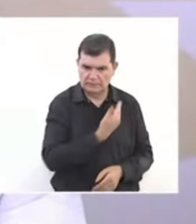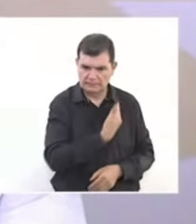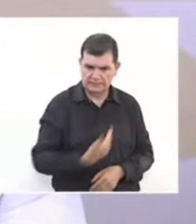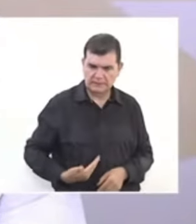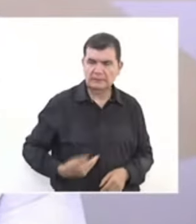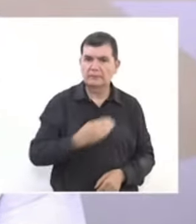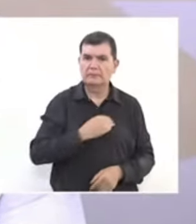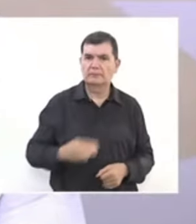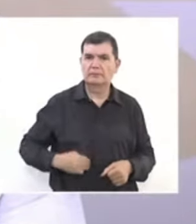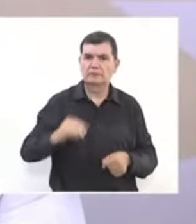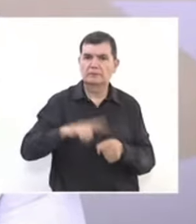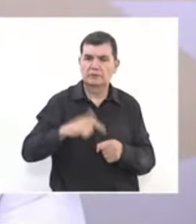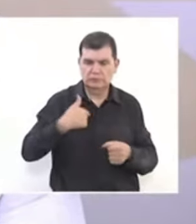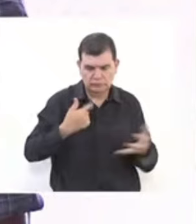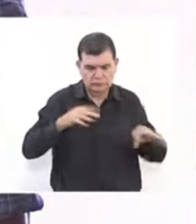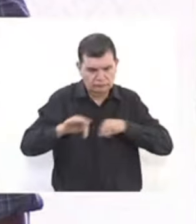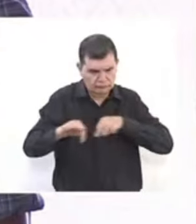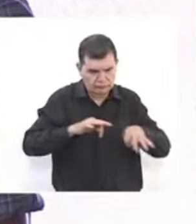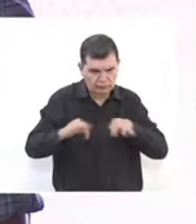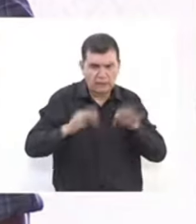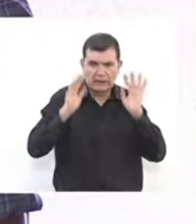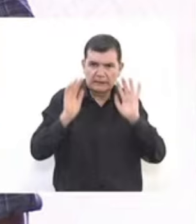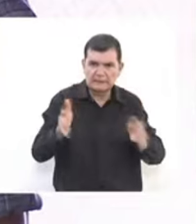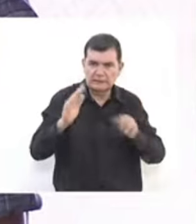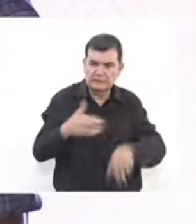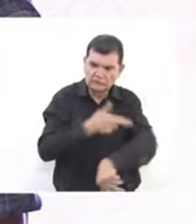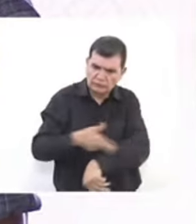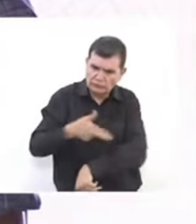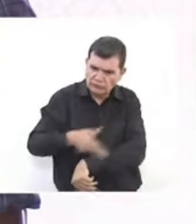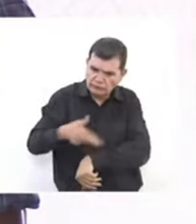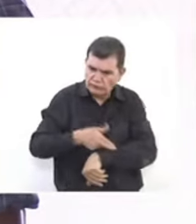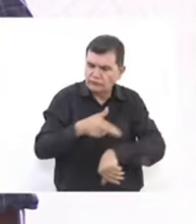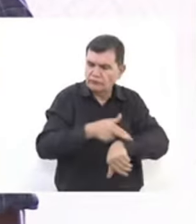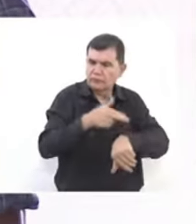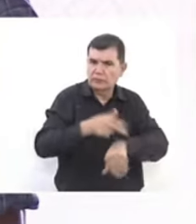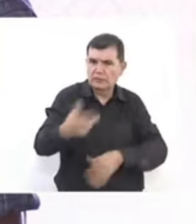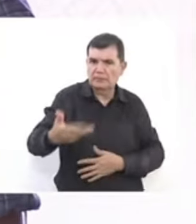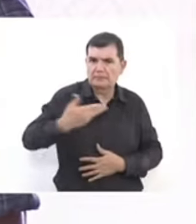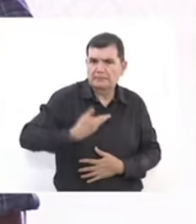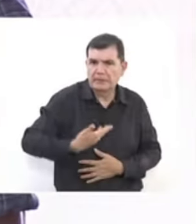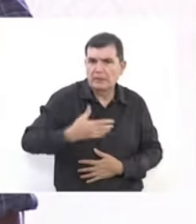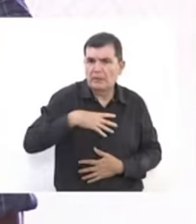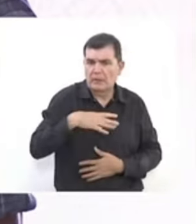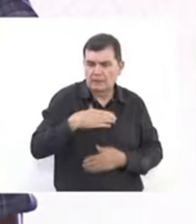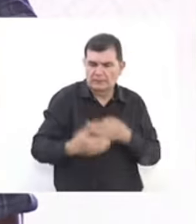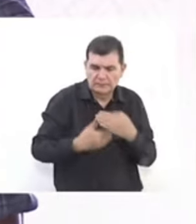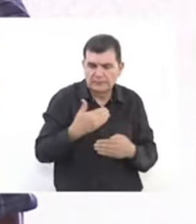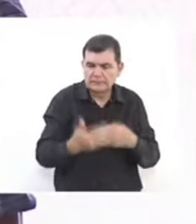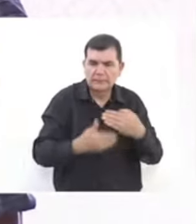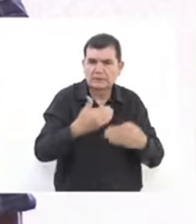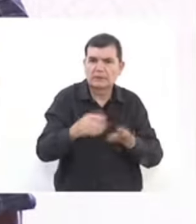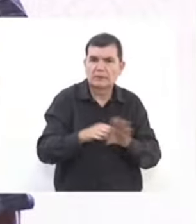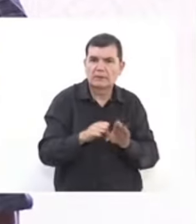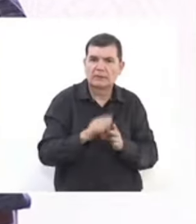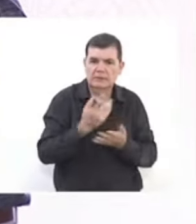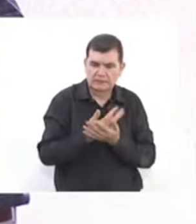municipal, ya hice lo propio, hicimos lo que nos pidieron, estamos avanzados, solo estamos en